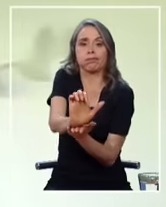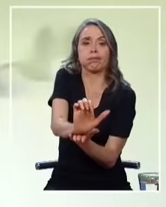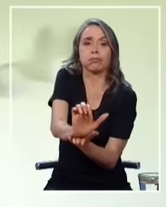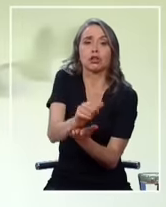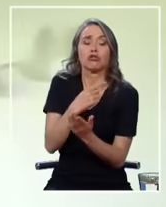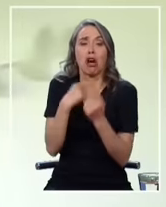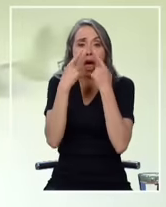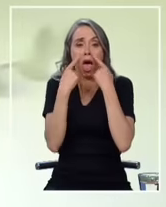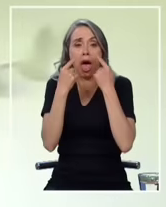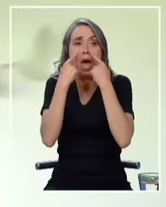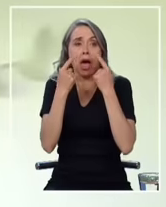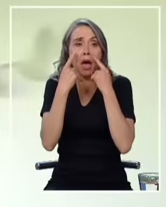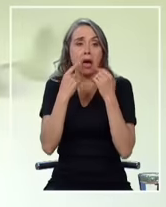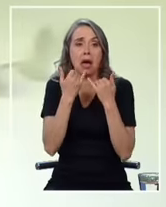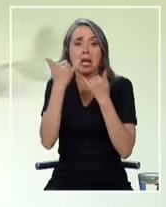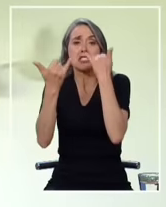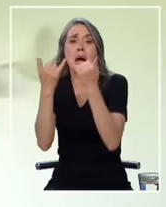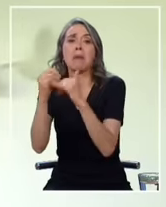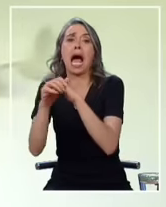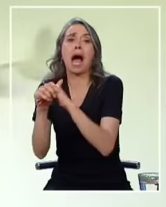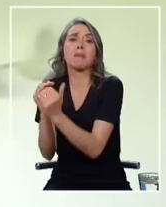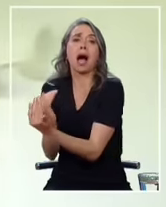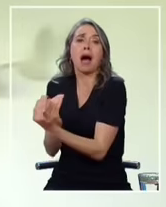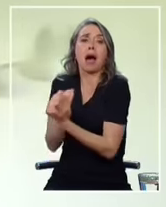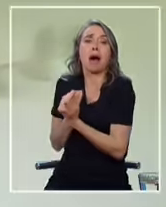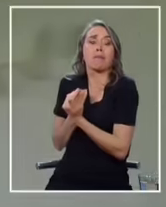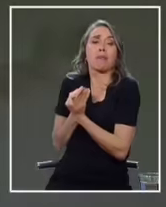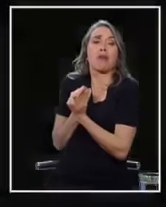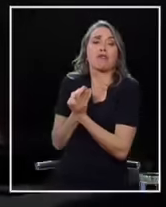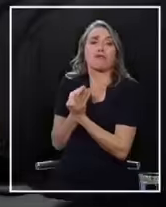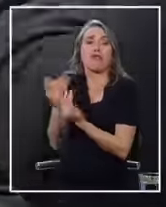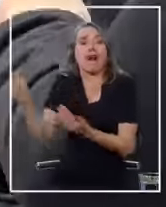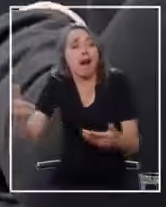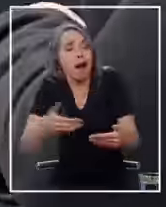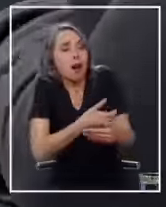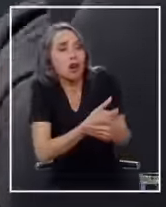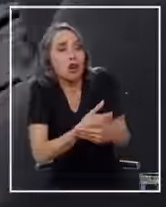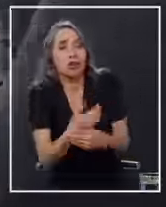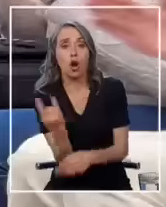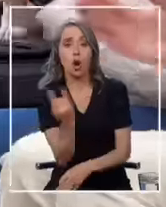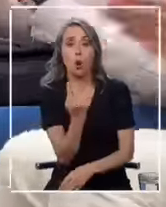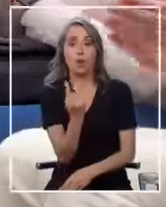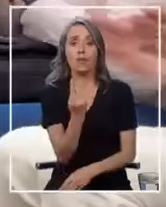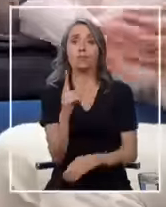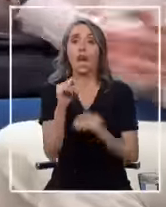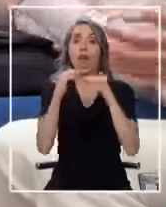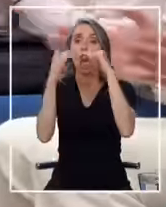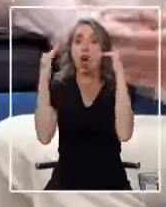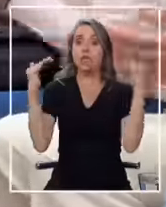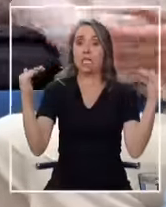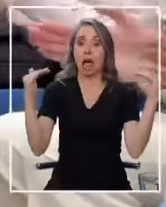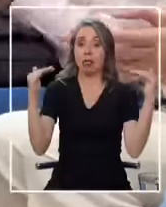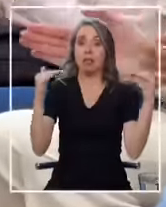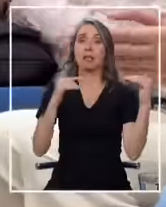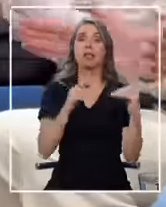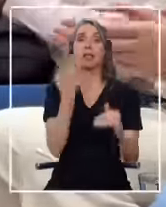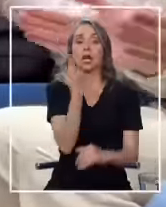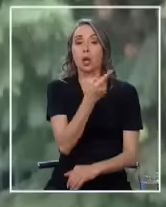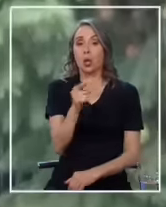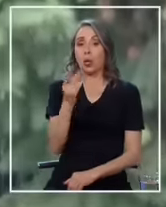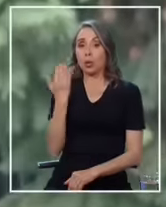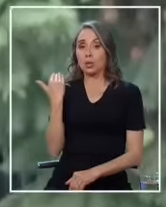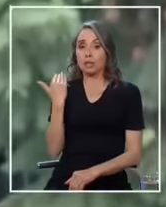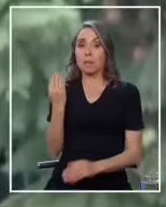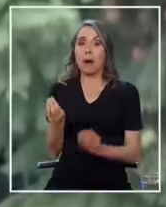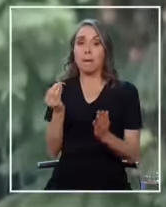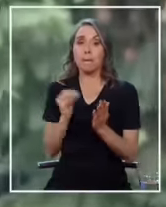que hacía era llorar y llamar quizá amigas para tener algún tipo de contención. Desde la Universidad de los Andes señalaron que durante la última semana